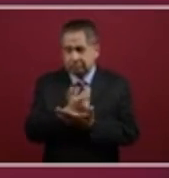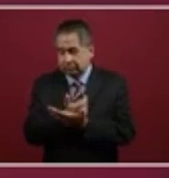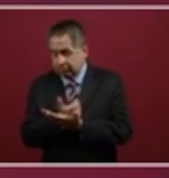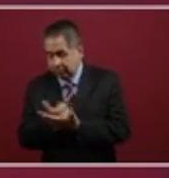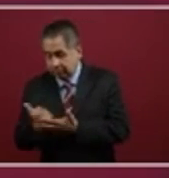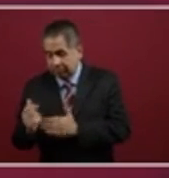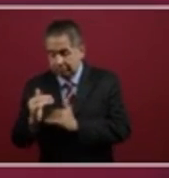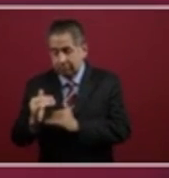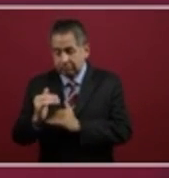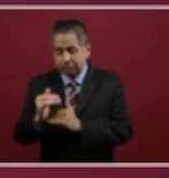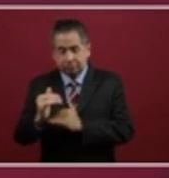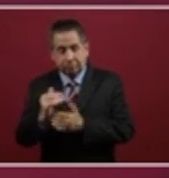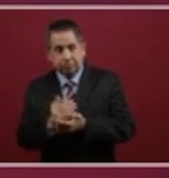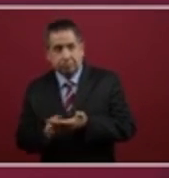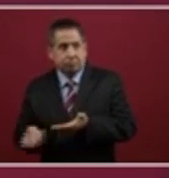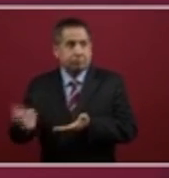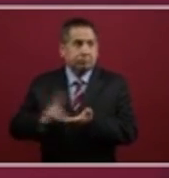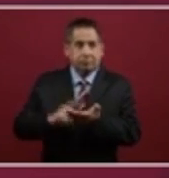mínimo.